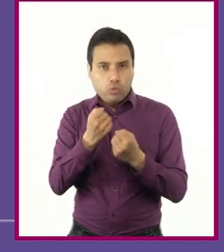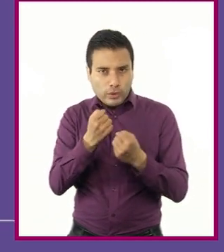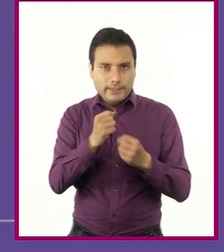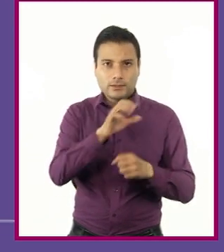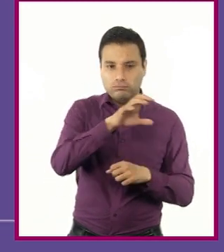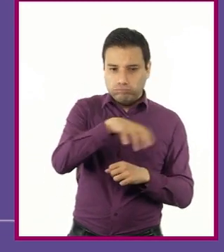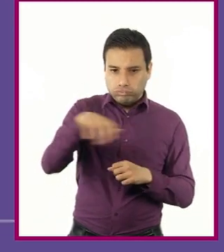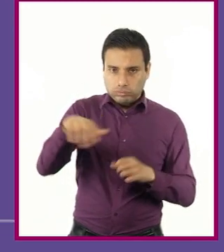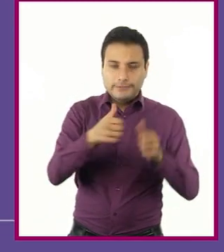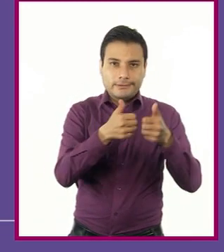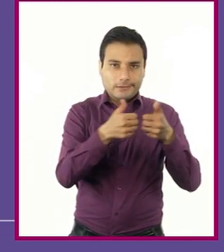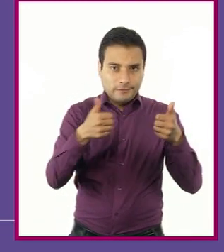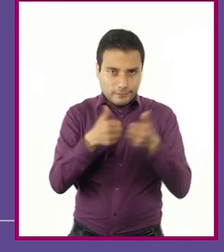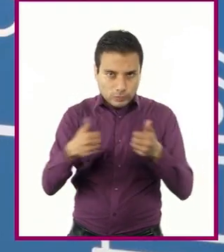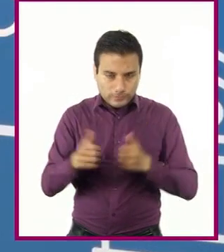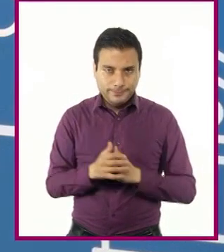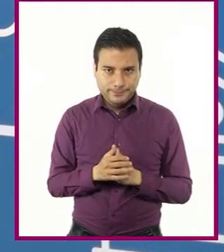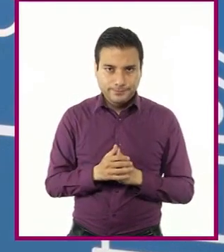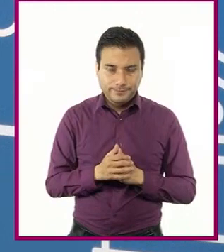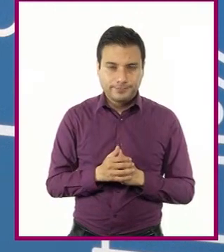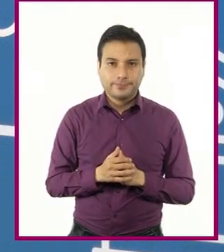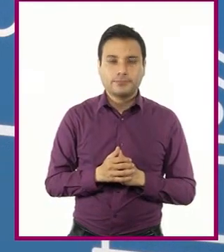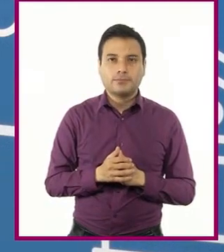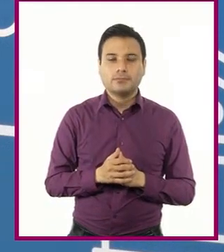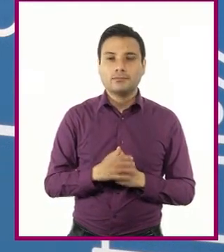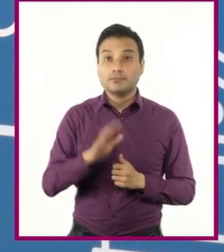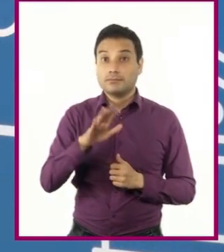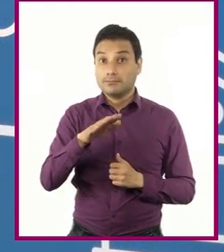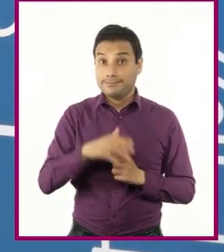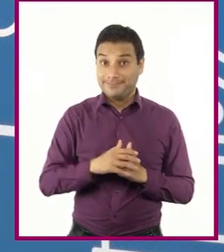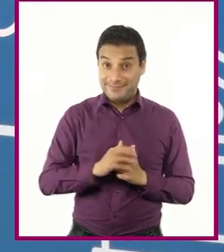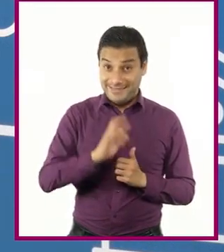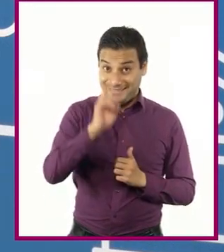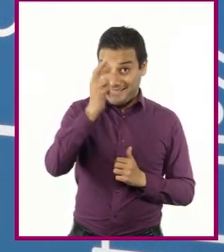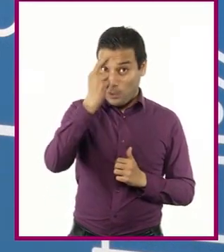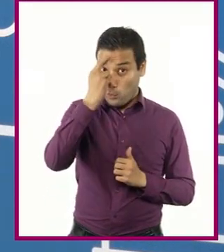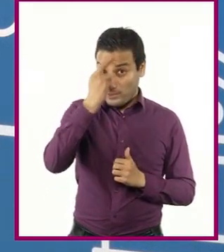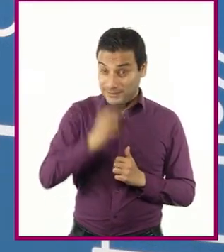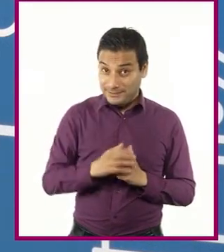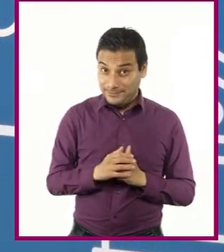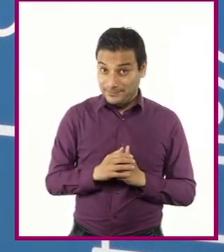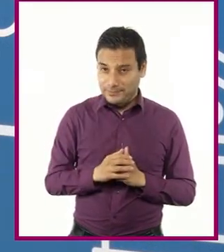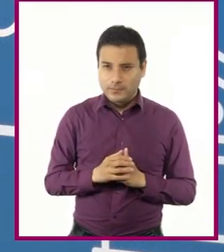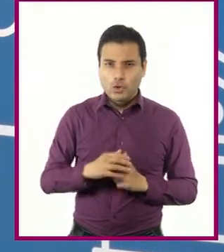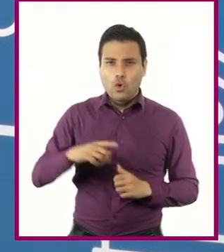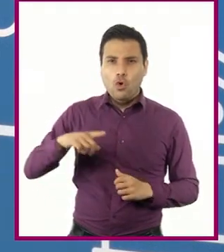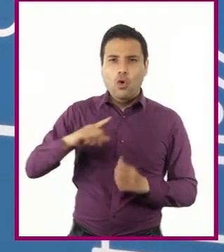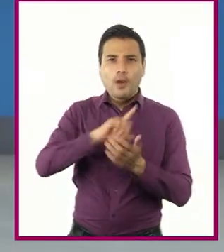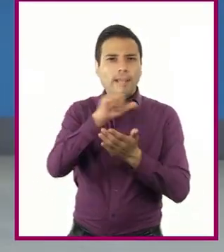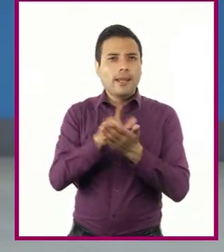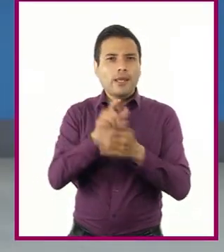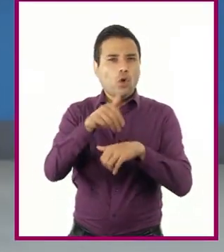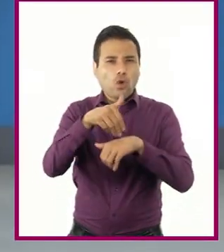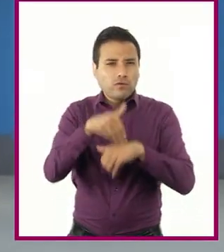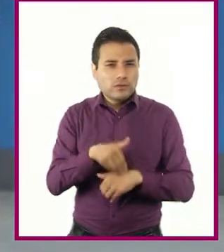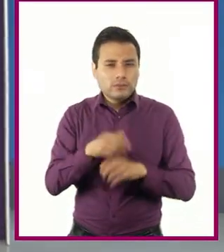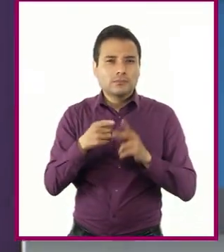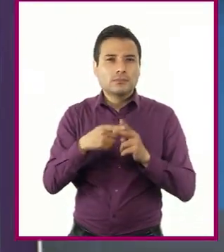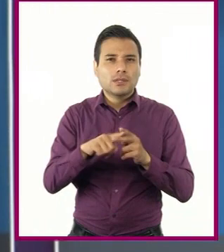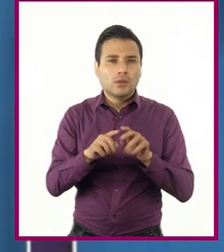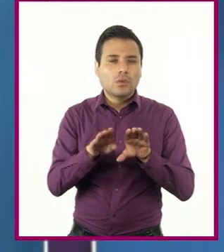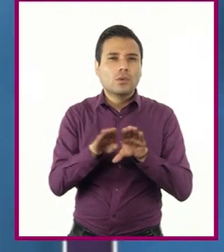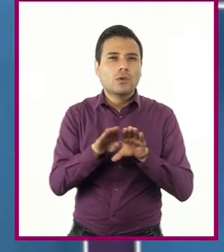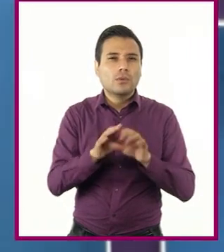en la estructura de gobierno. Humberto, ¿recuerdas cuál es la génesis del Estado de Derecho? Sí,